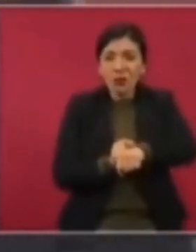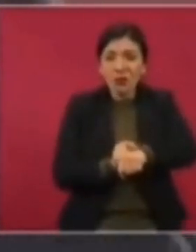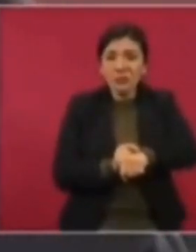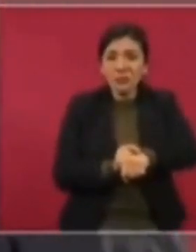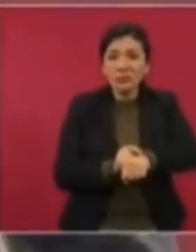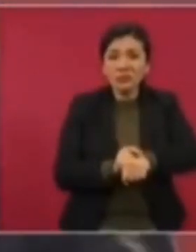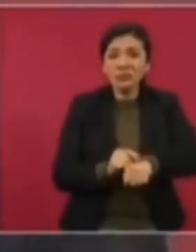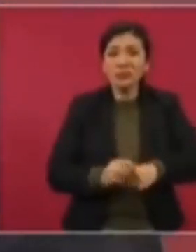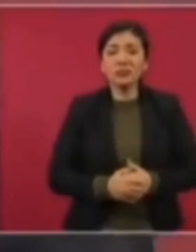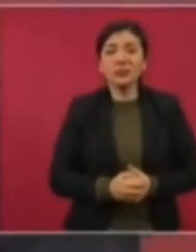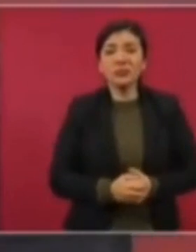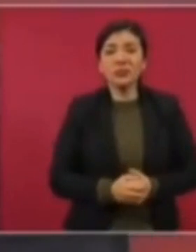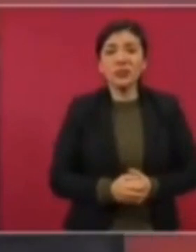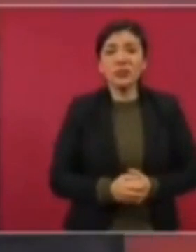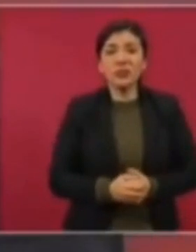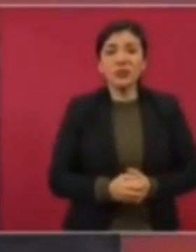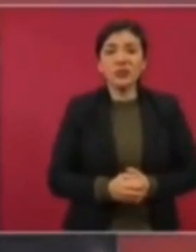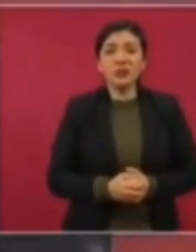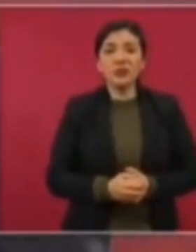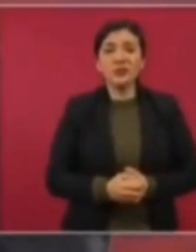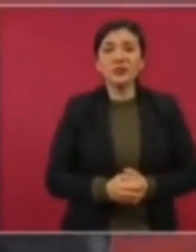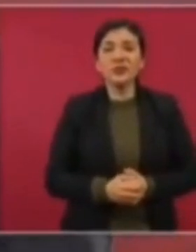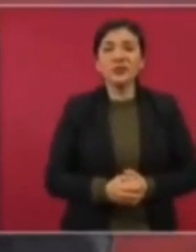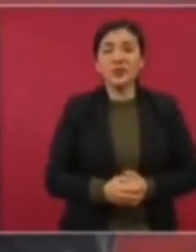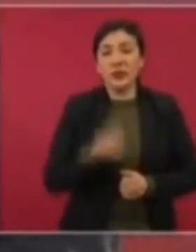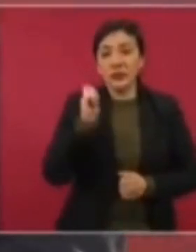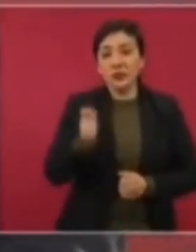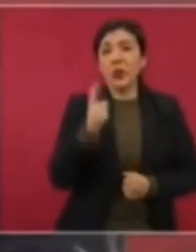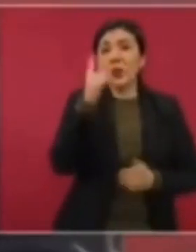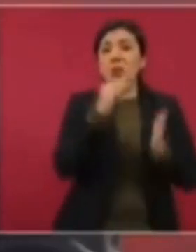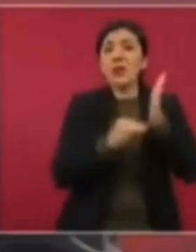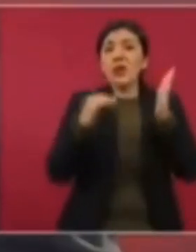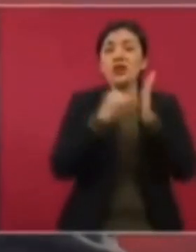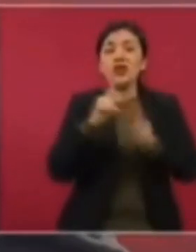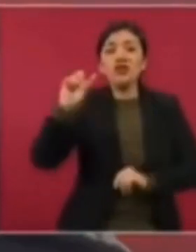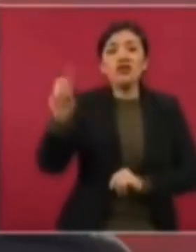primo hermano, de $1,000,000.